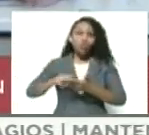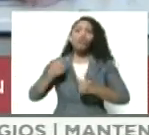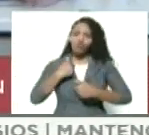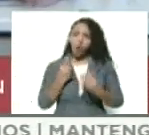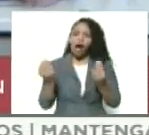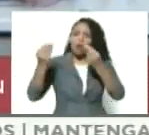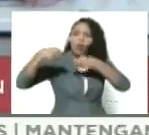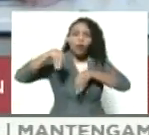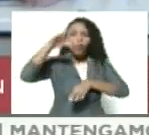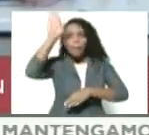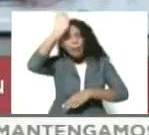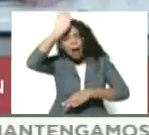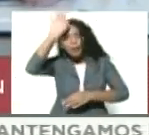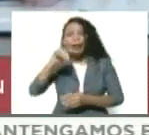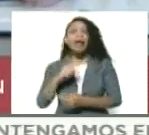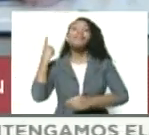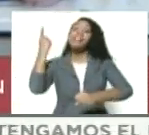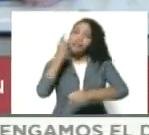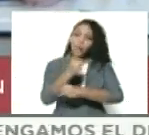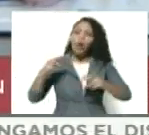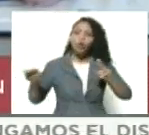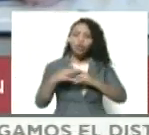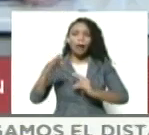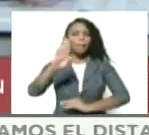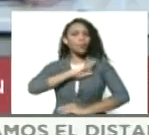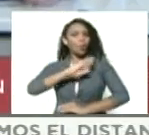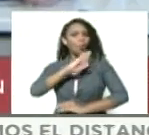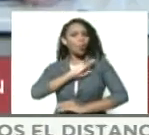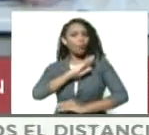Papa, debemos encontrar nuestra propia